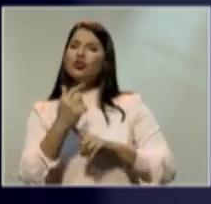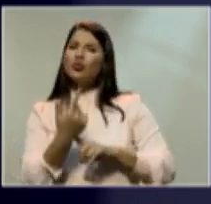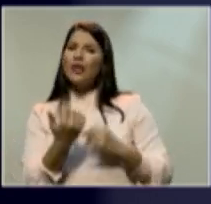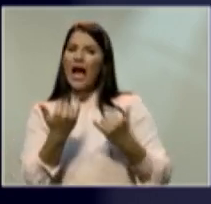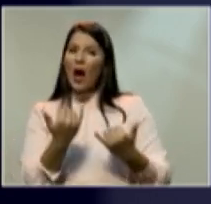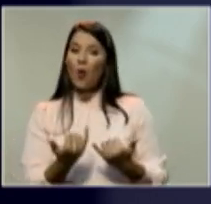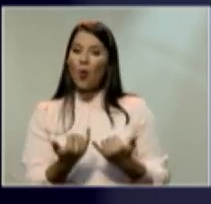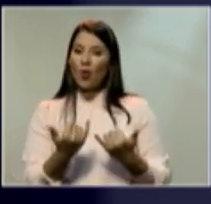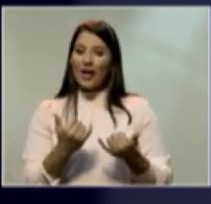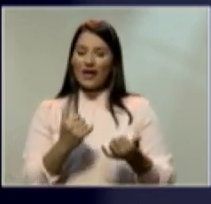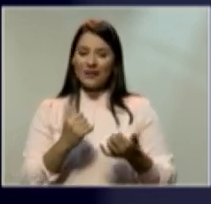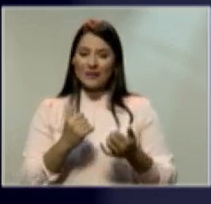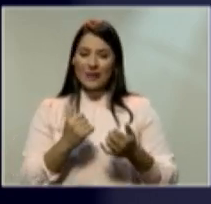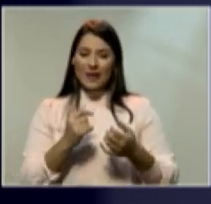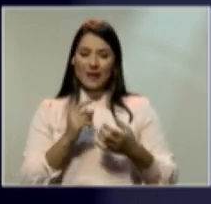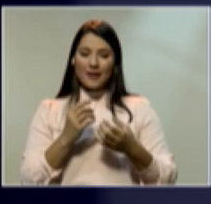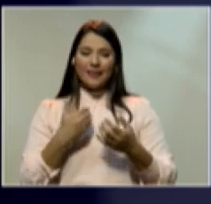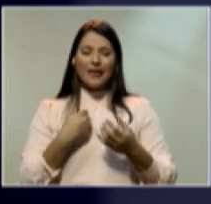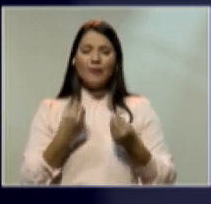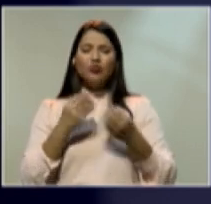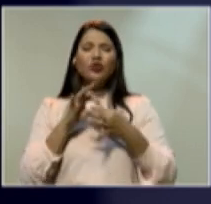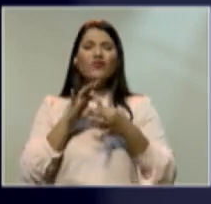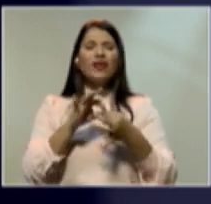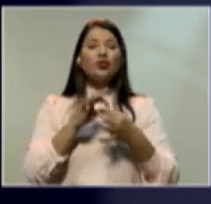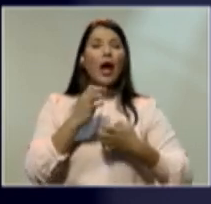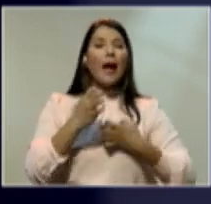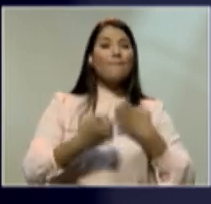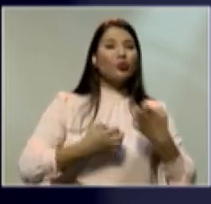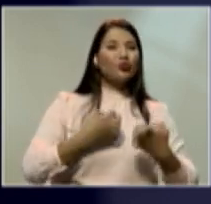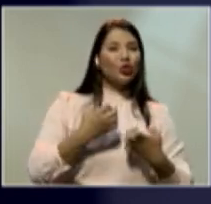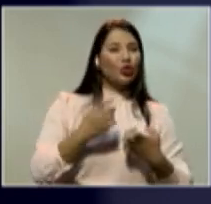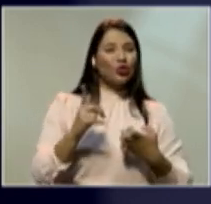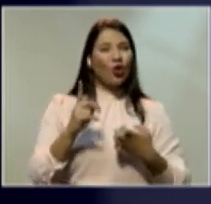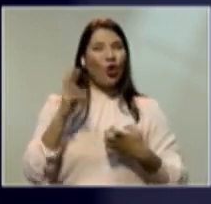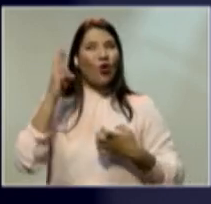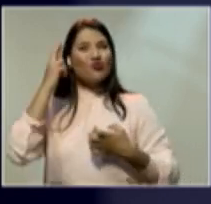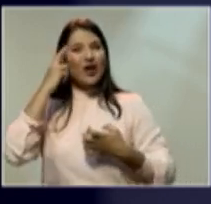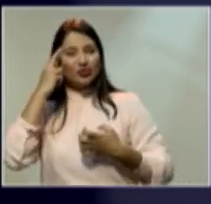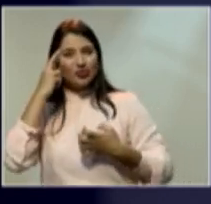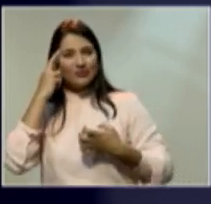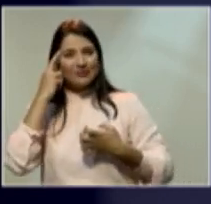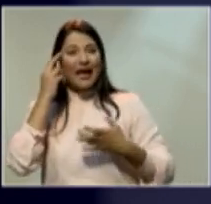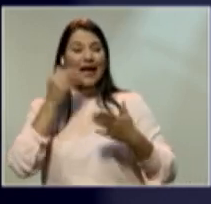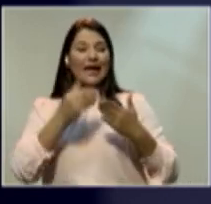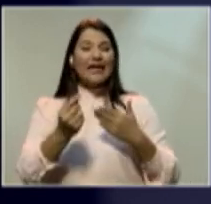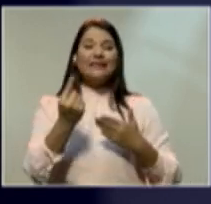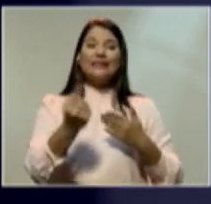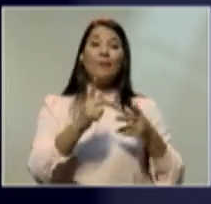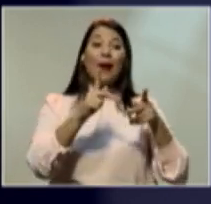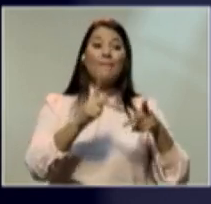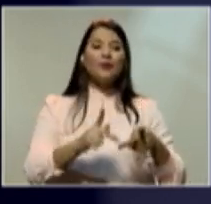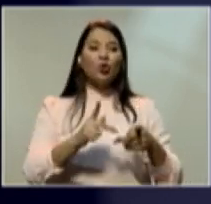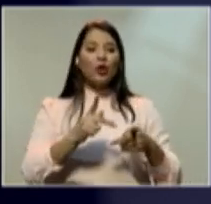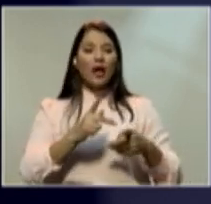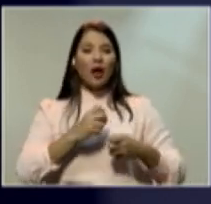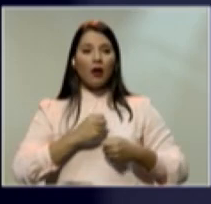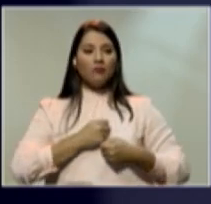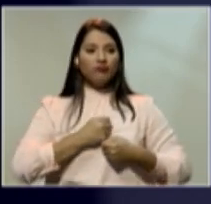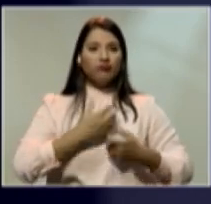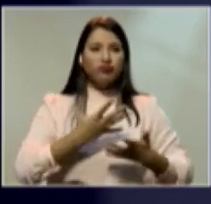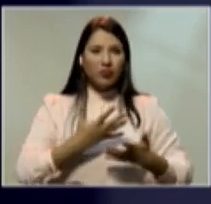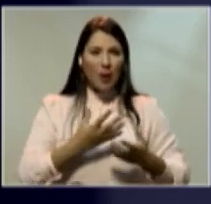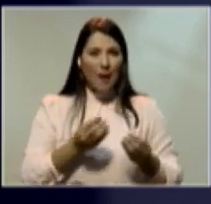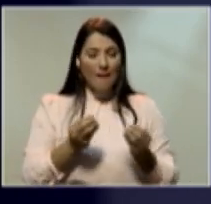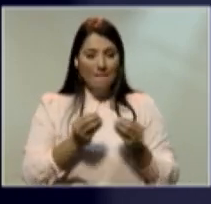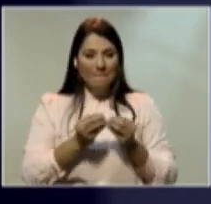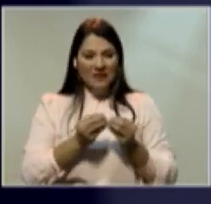implican una emocionalidad más que una racionalidad. La gente reacciona en caliente más con el hígado